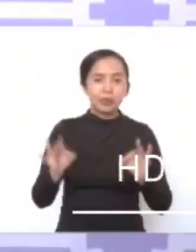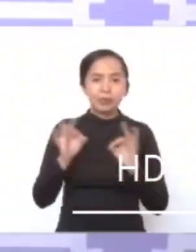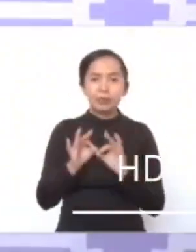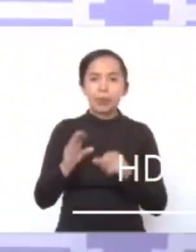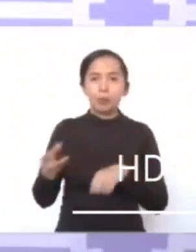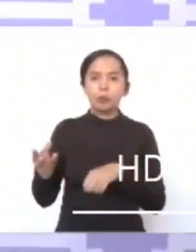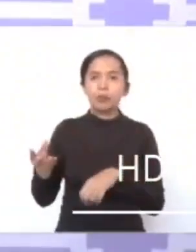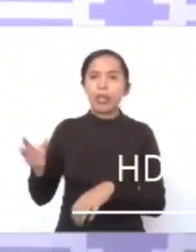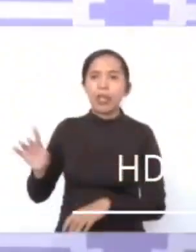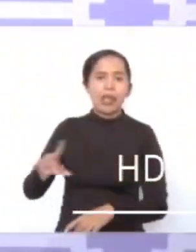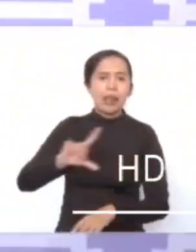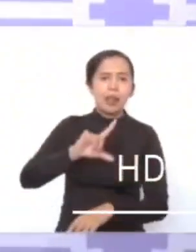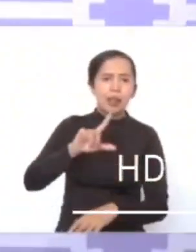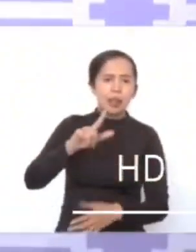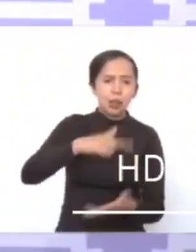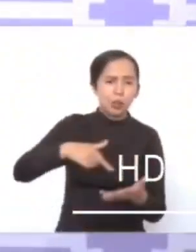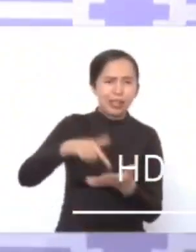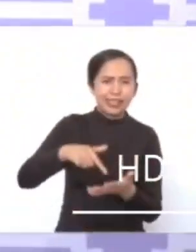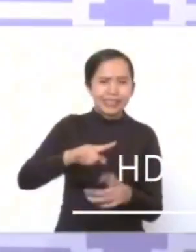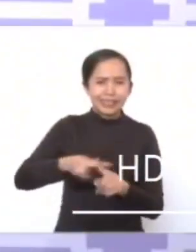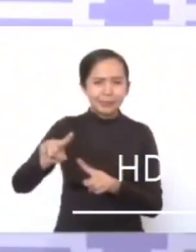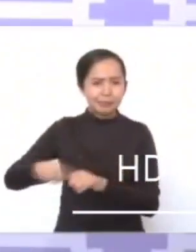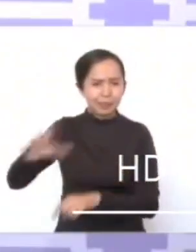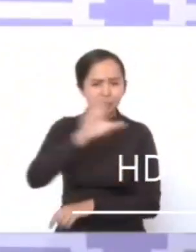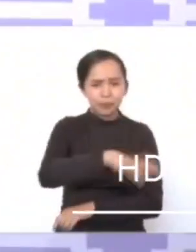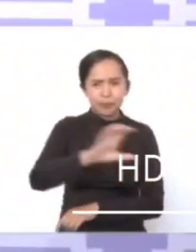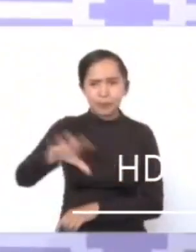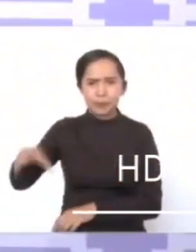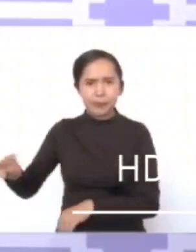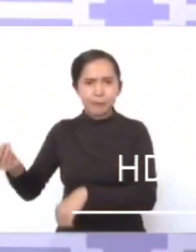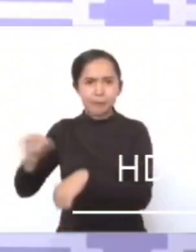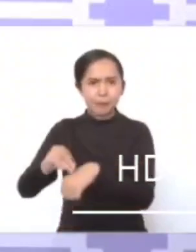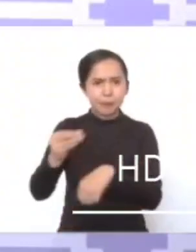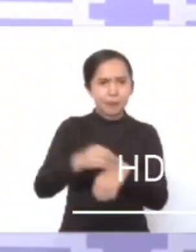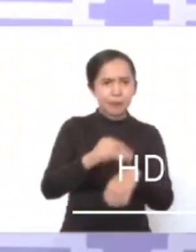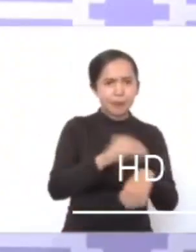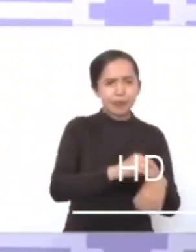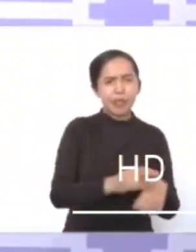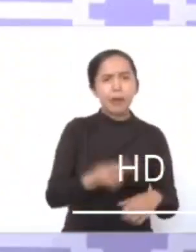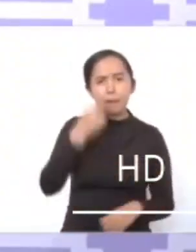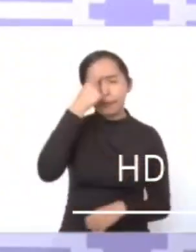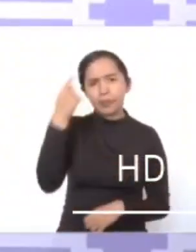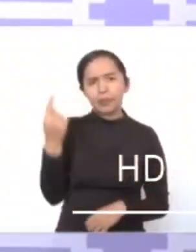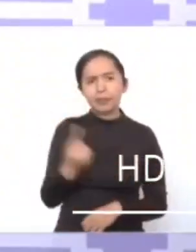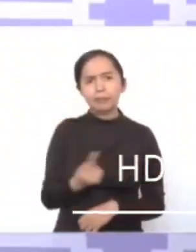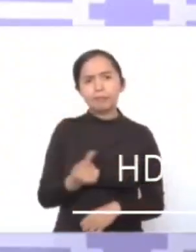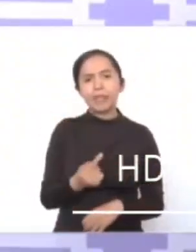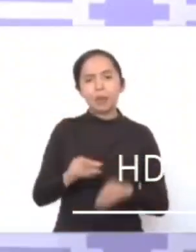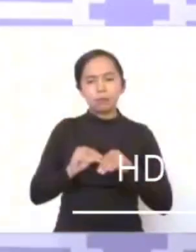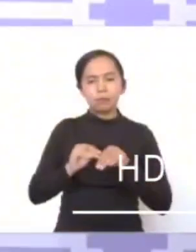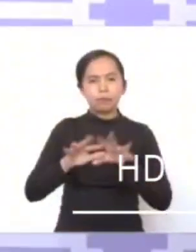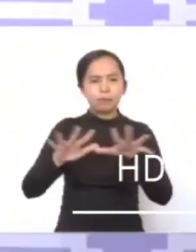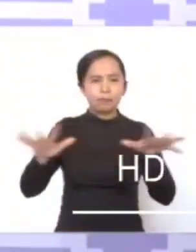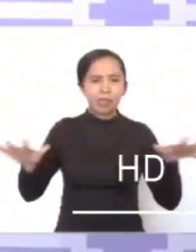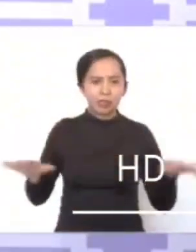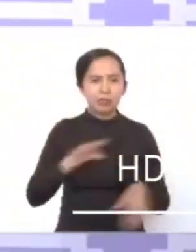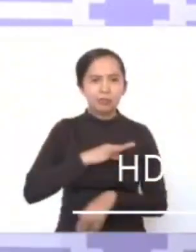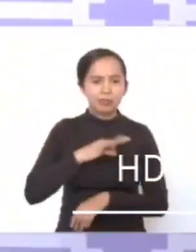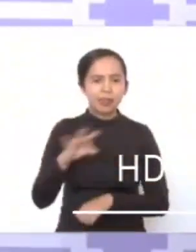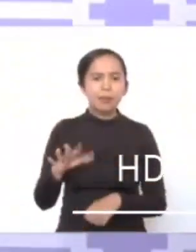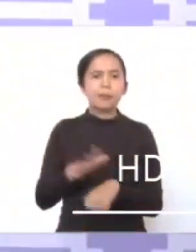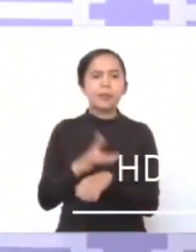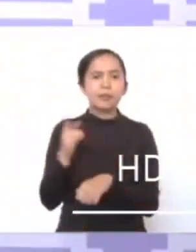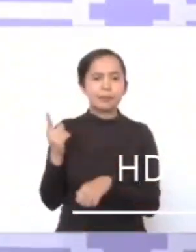en diversos espacios de la Ciudad de México para dar la mayor difusión,